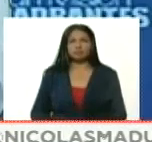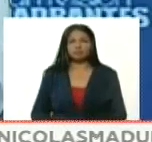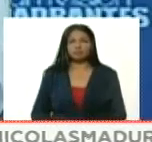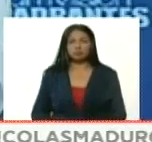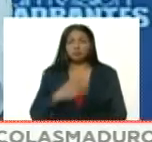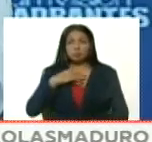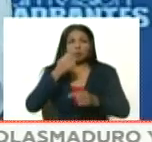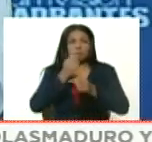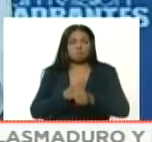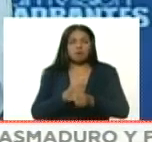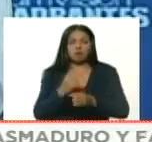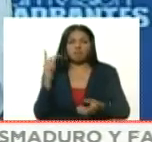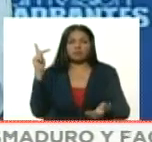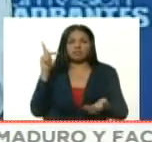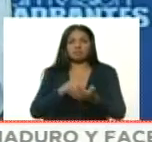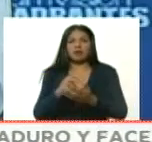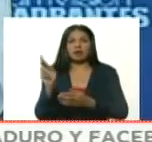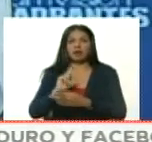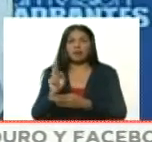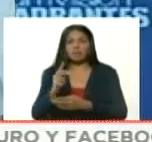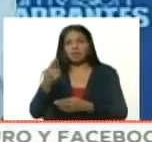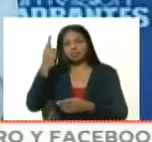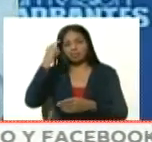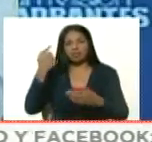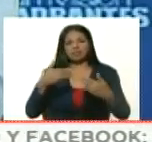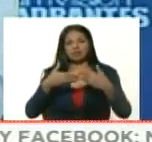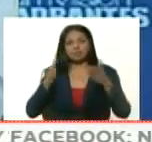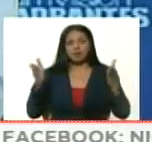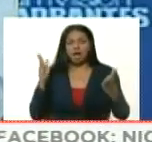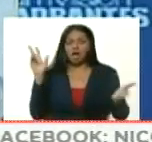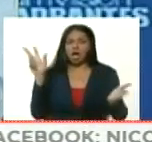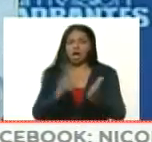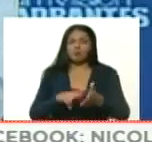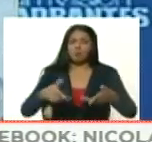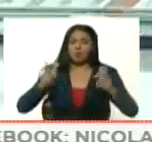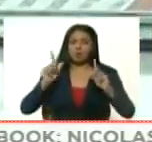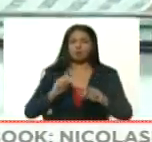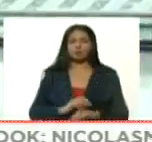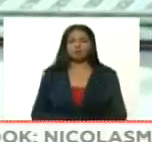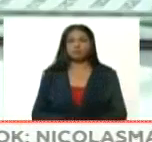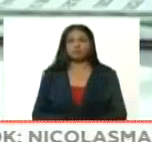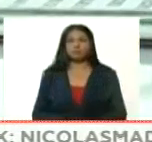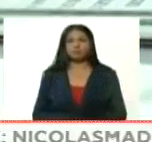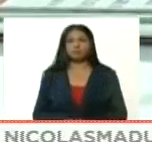Espero asistir pronto al día de su inauguración. Aprobado los recursos.